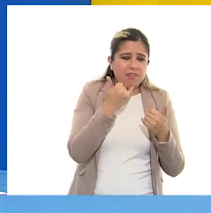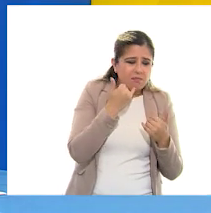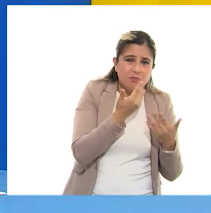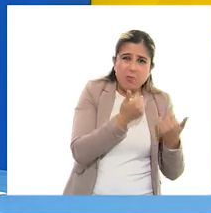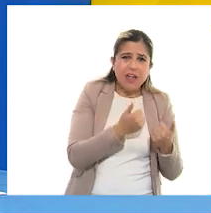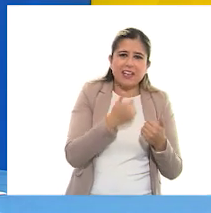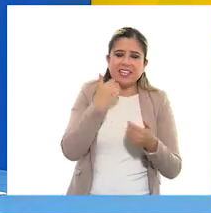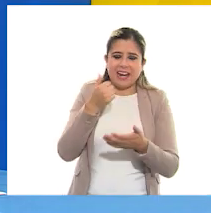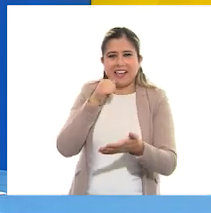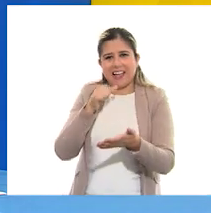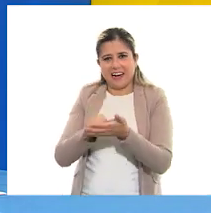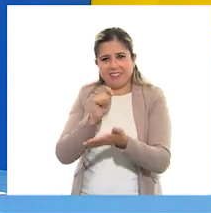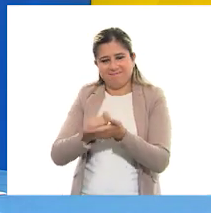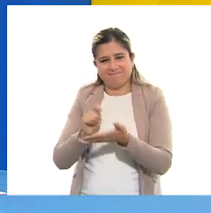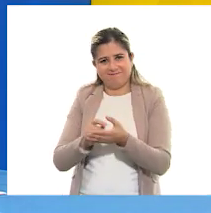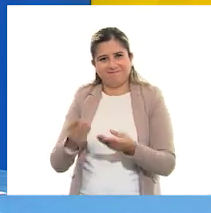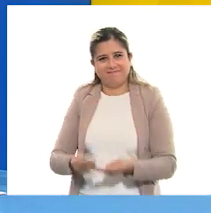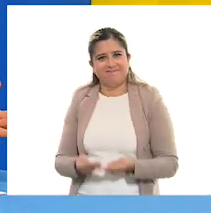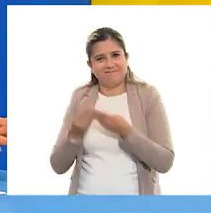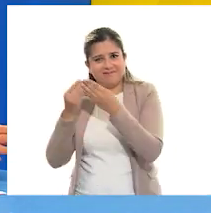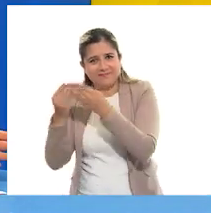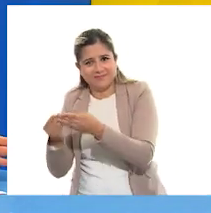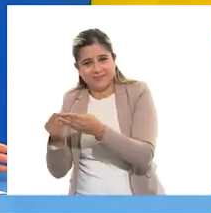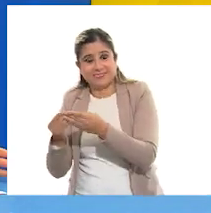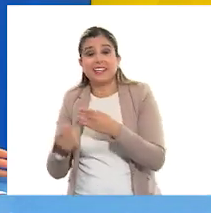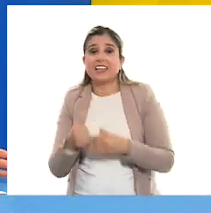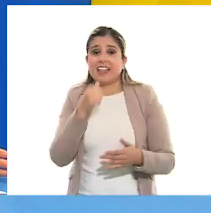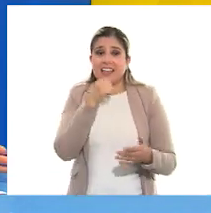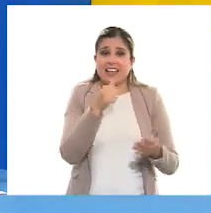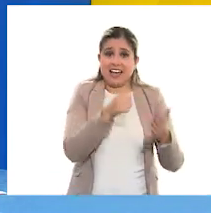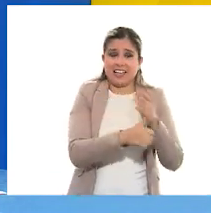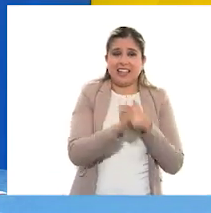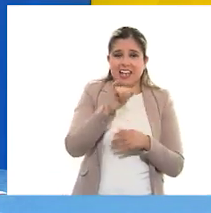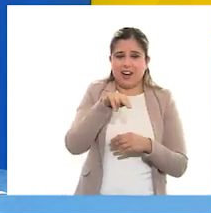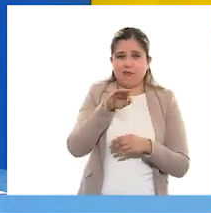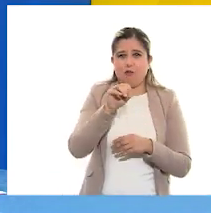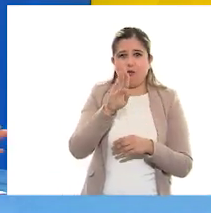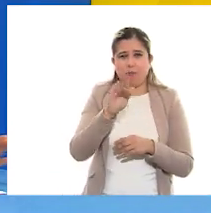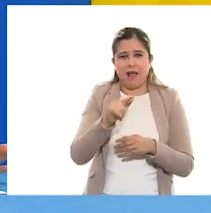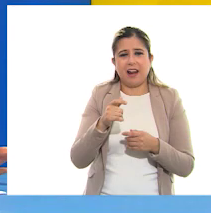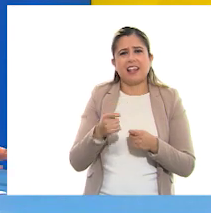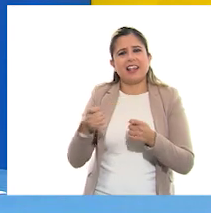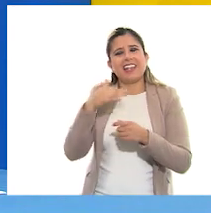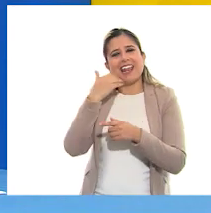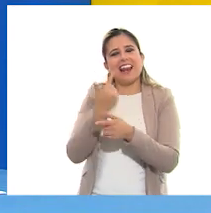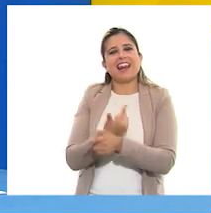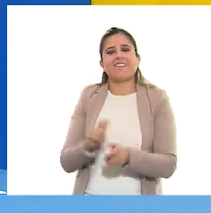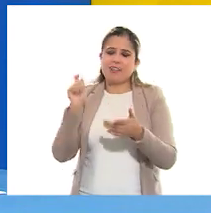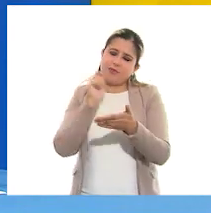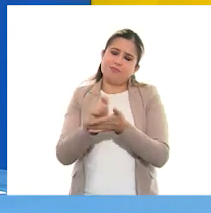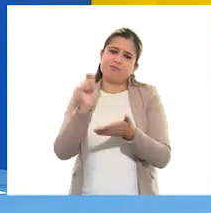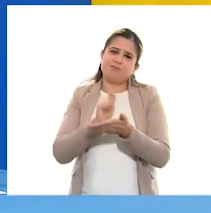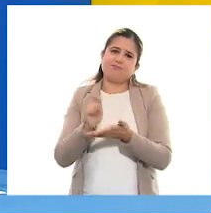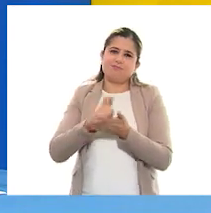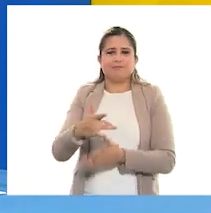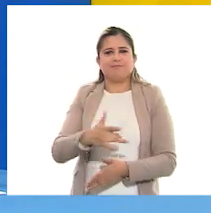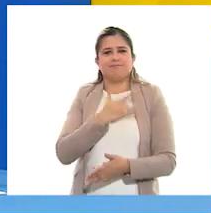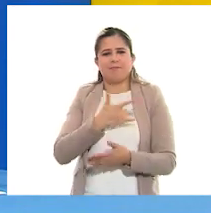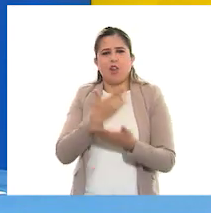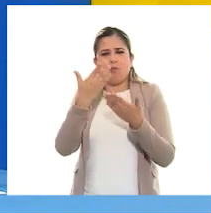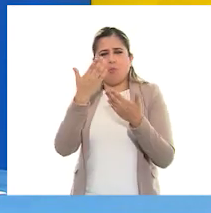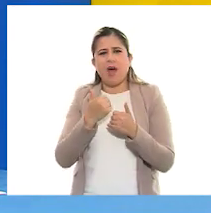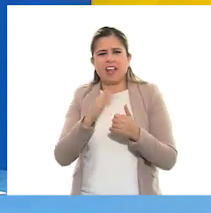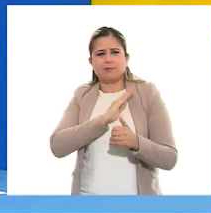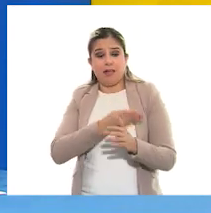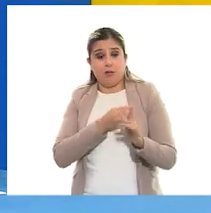dejar constancia escrita de algo. Mientras que las cartas informales dan mayor libertad al autor porque no tienen reglas